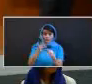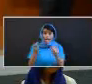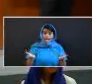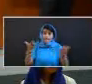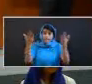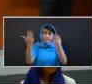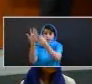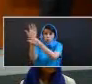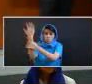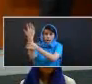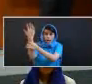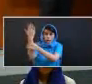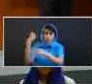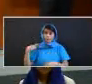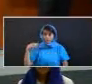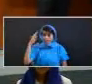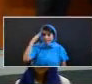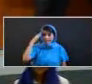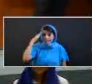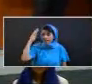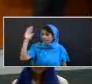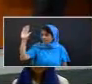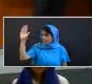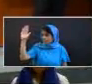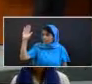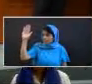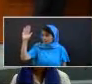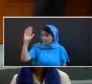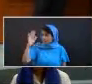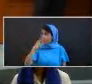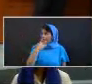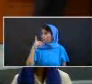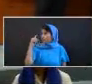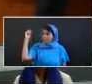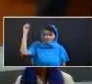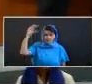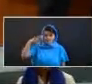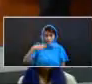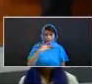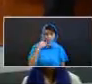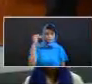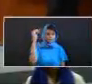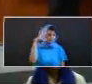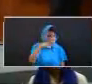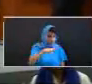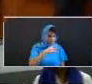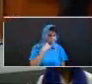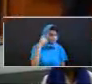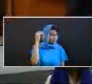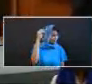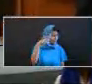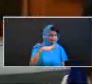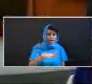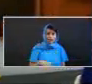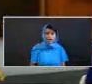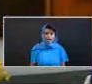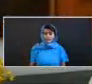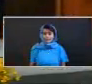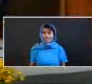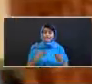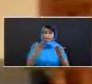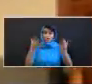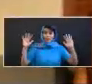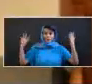saberlo. Dios te bendiga, Dios le bendiga, Dios le bendiga. Qué lindo, Dios le bendiga. Deme un aplauso a todos ellos, por favor.